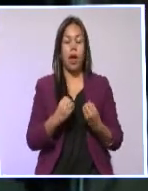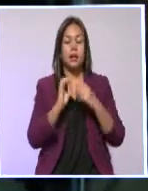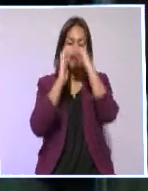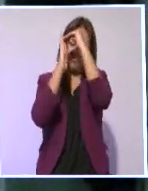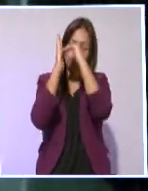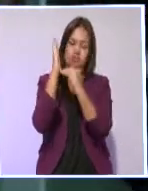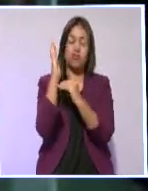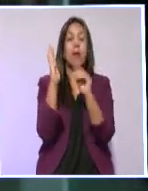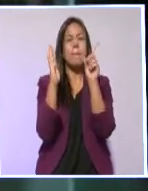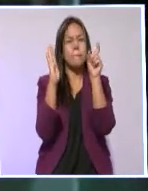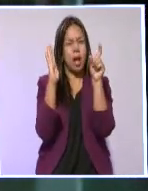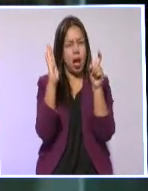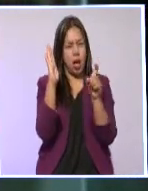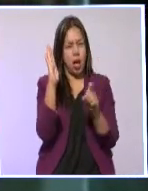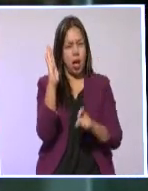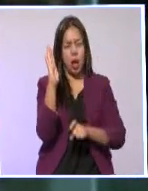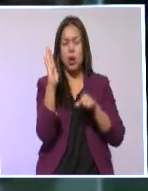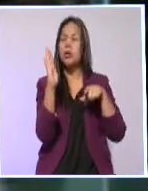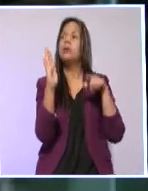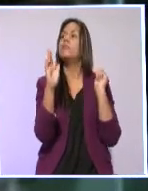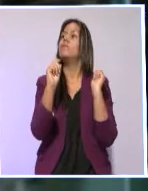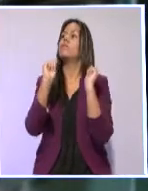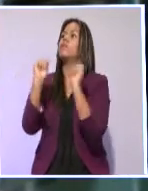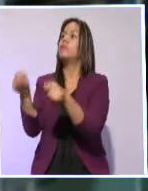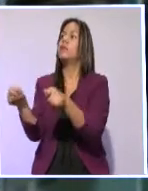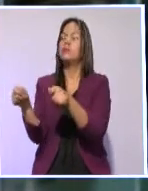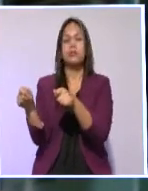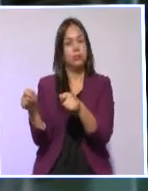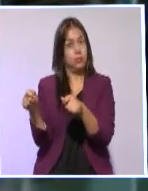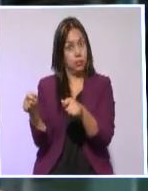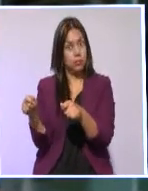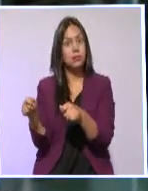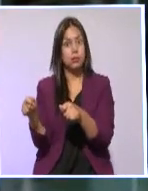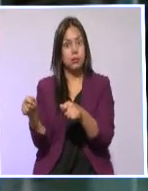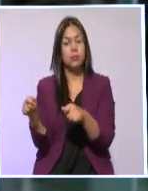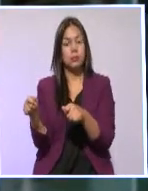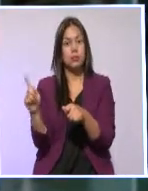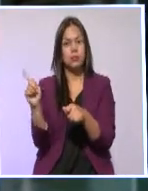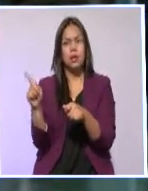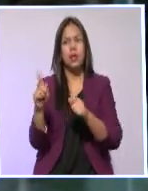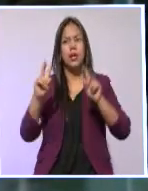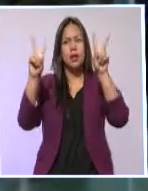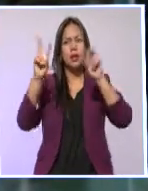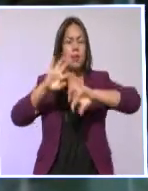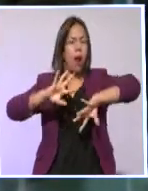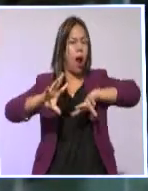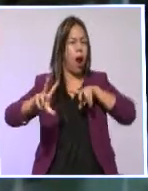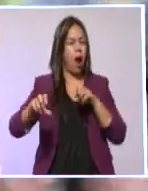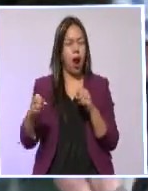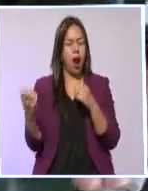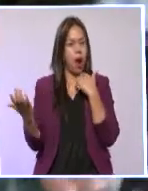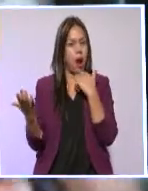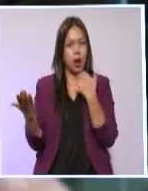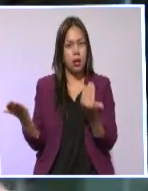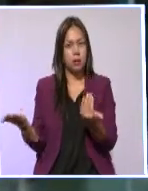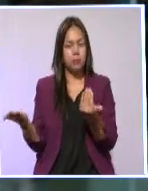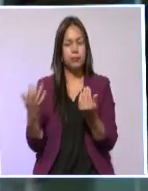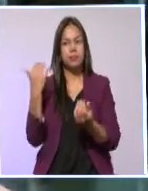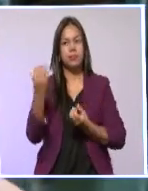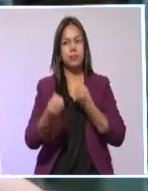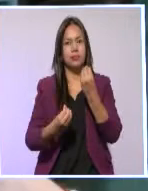preguntas, hemos mencionado muchísimos actos de, un acto de corrupción especialmente que hemos denunciado. ¿Cuál,